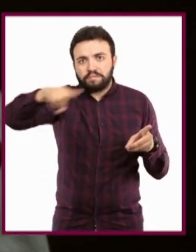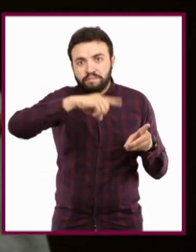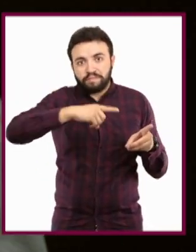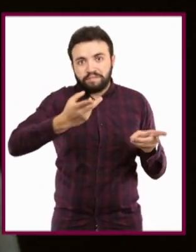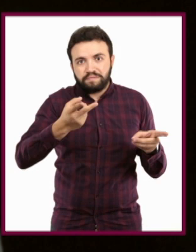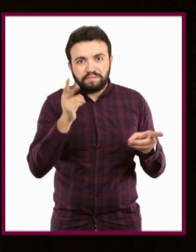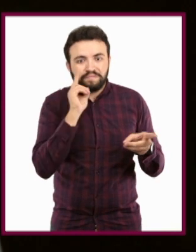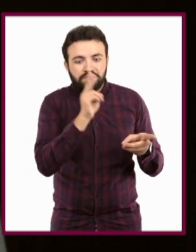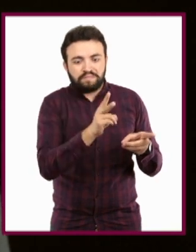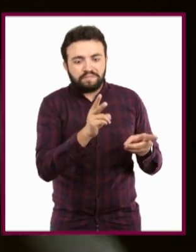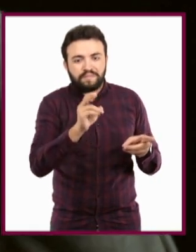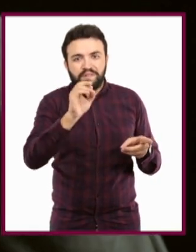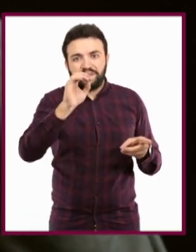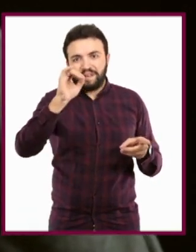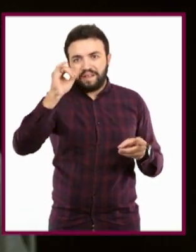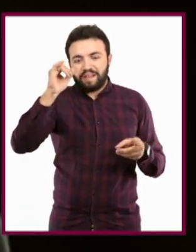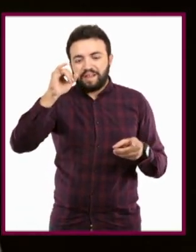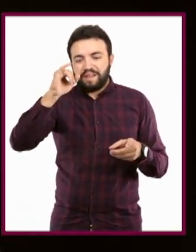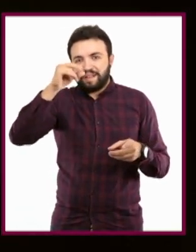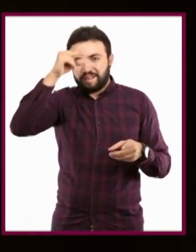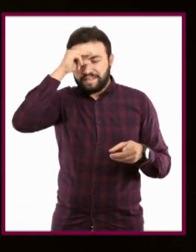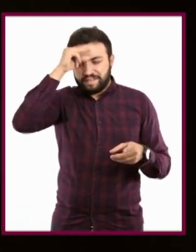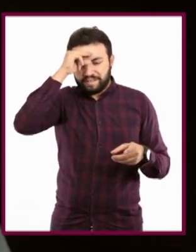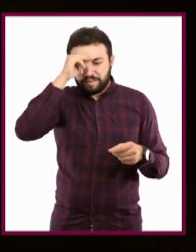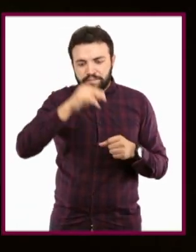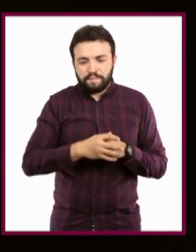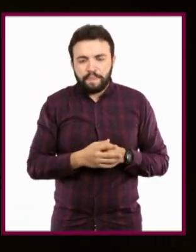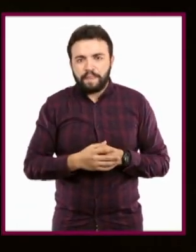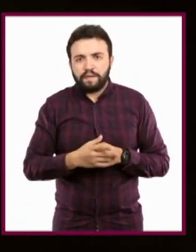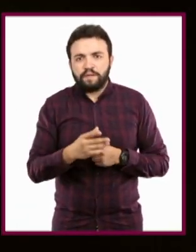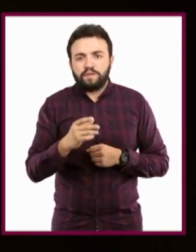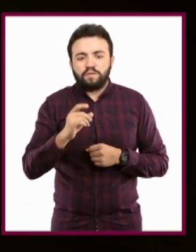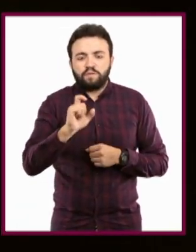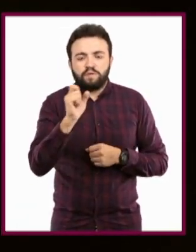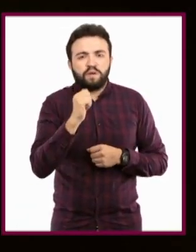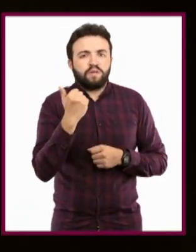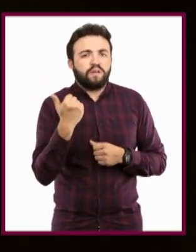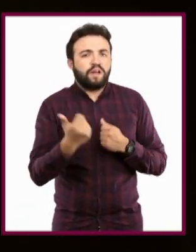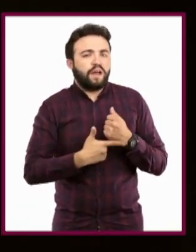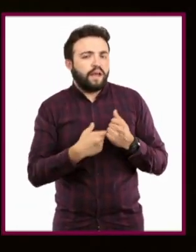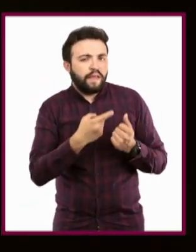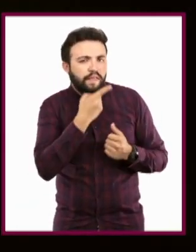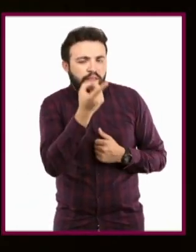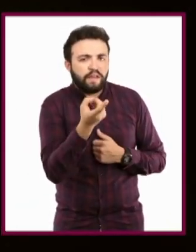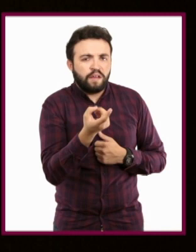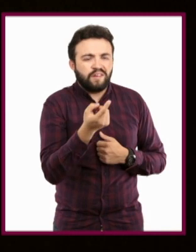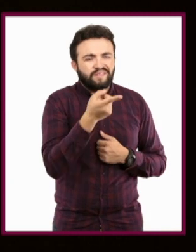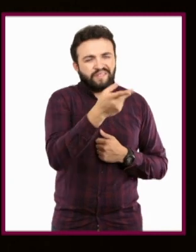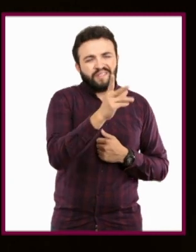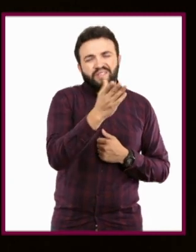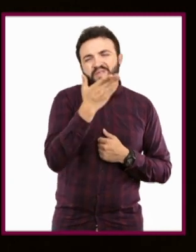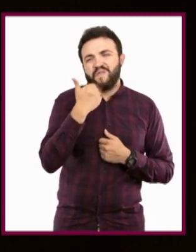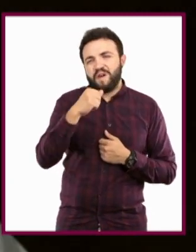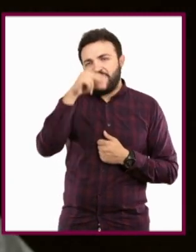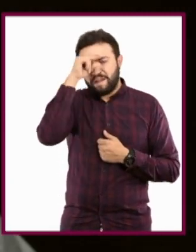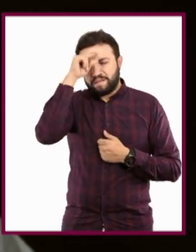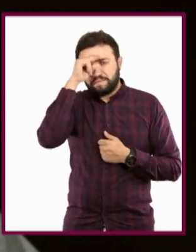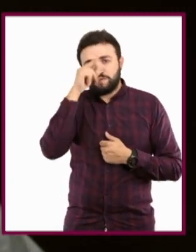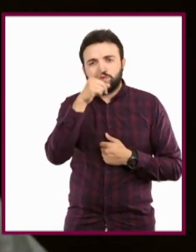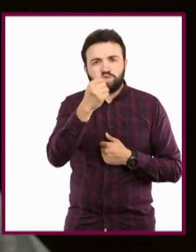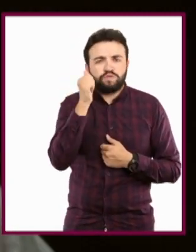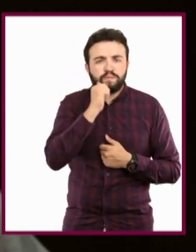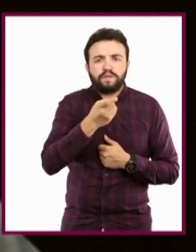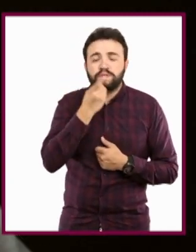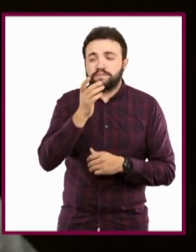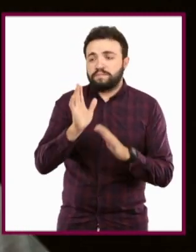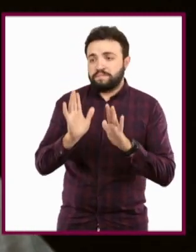¿se fijan? Con ese, apréndanselo. Cuando alguien les diga que no son inteligentes, respondan luego. Espera, ¿sabes